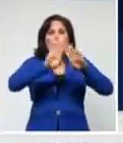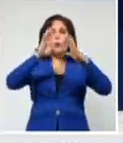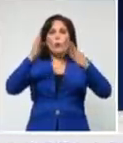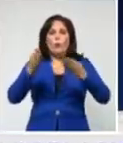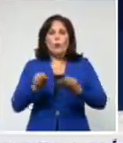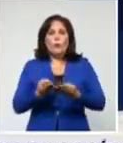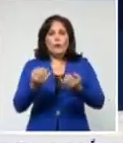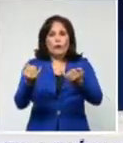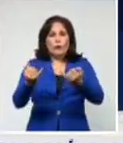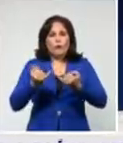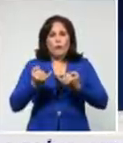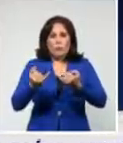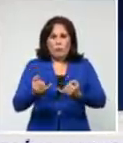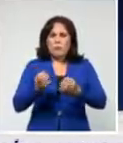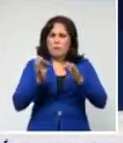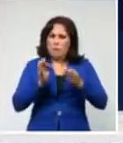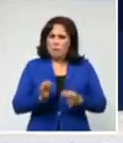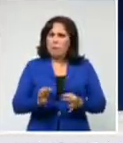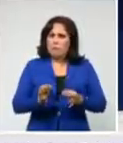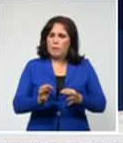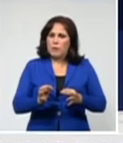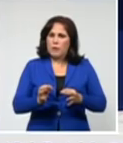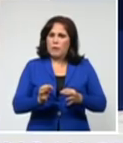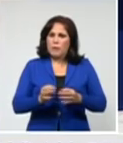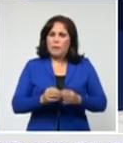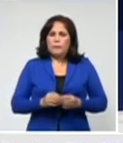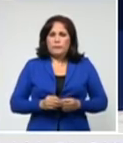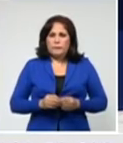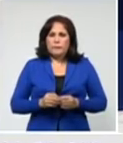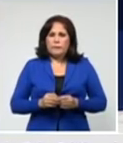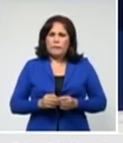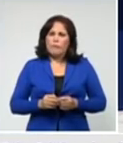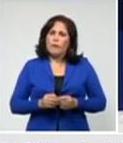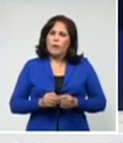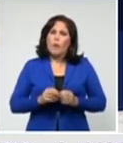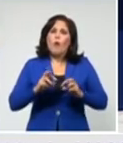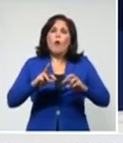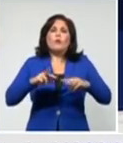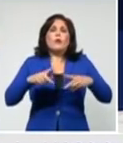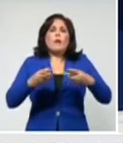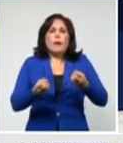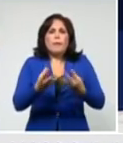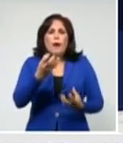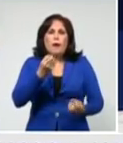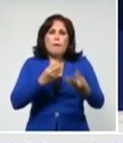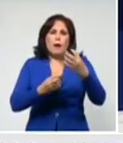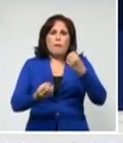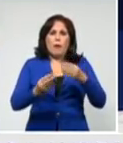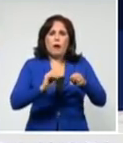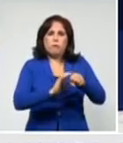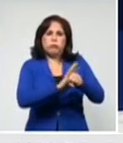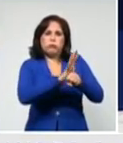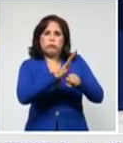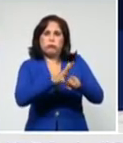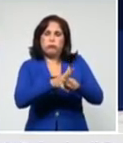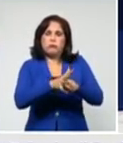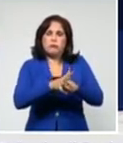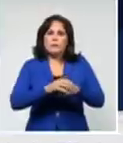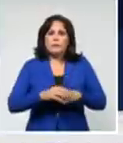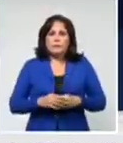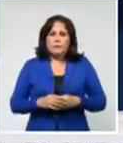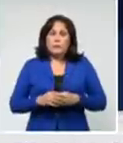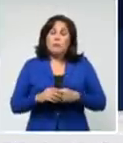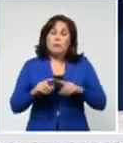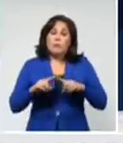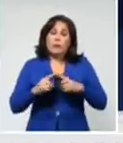también demuestran, le llaman rebrote, aunque es un término que no era habitual,